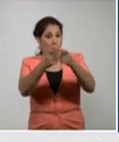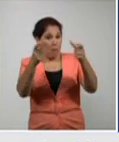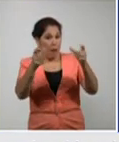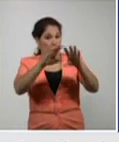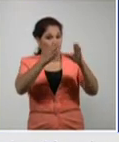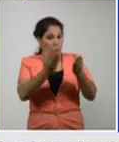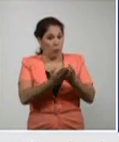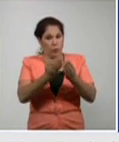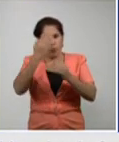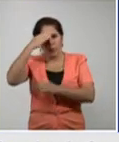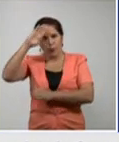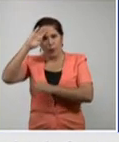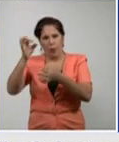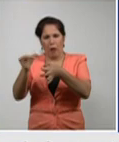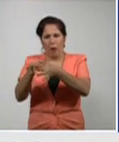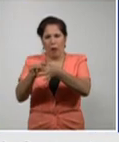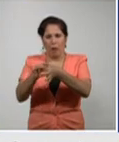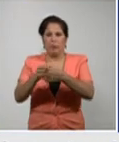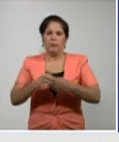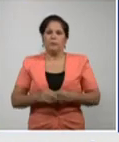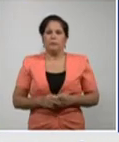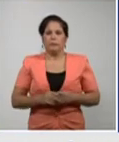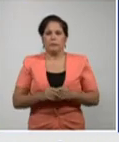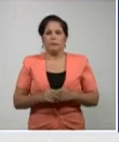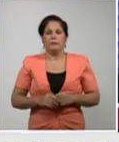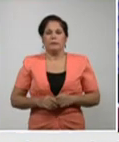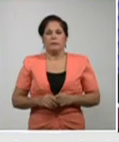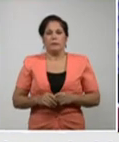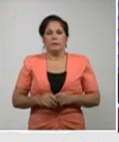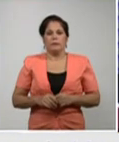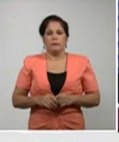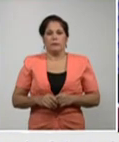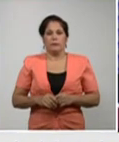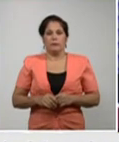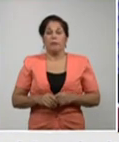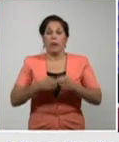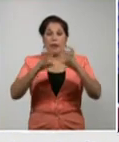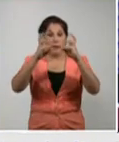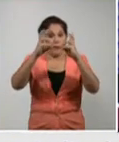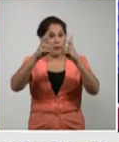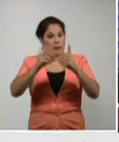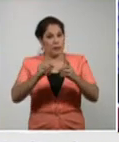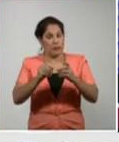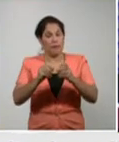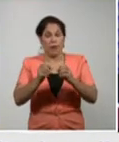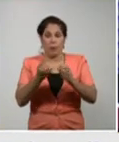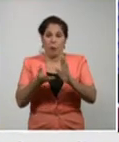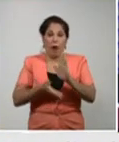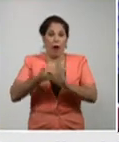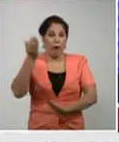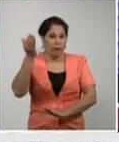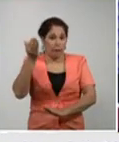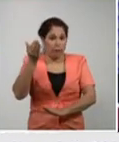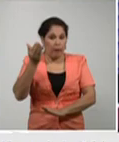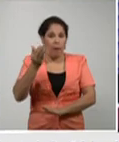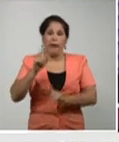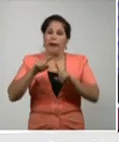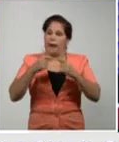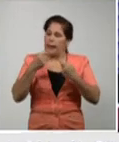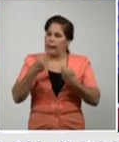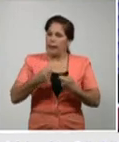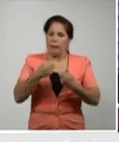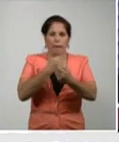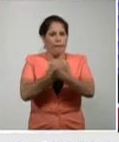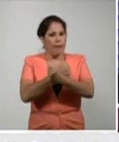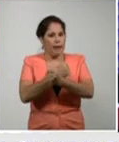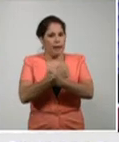257 fallecidos por millón de habitantes. Cifras muy elevadas que denota el riesgo de